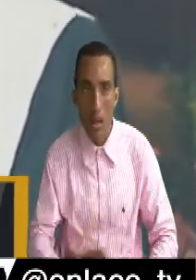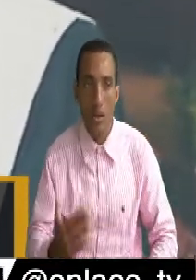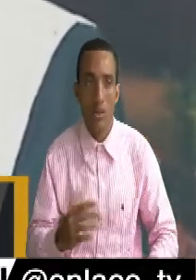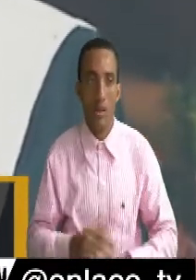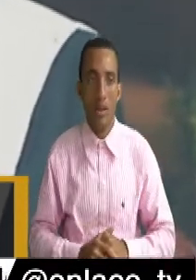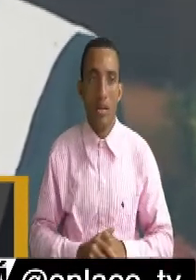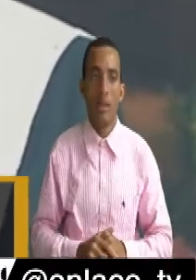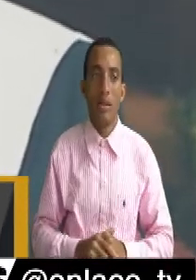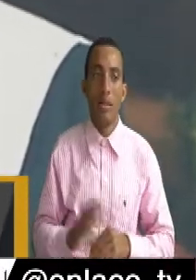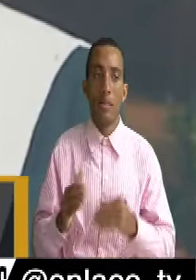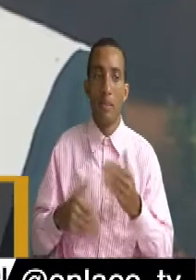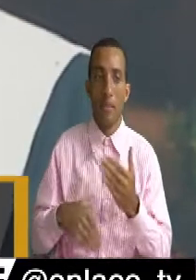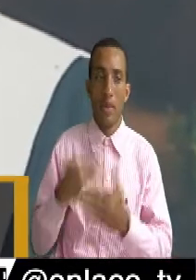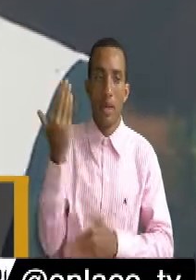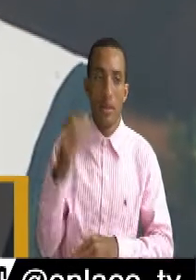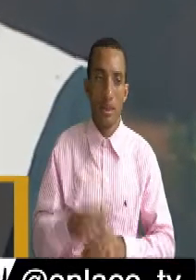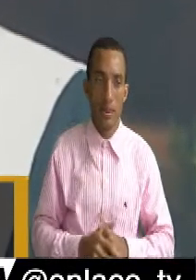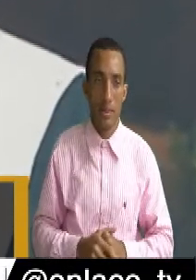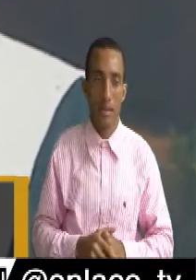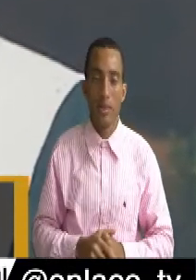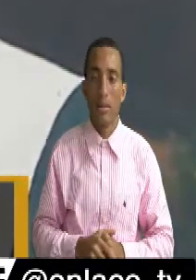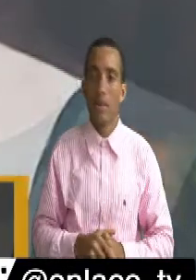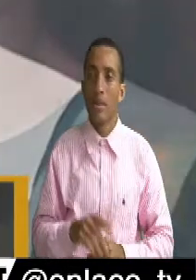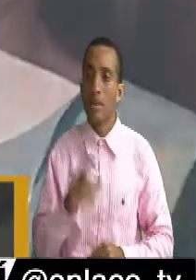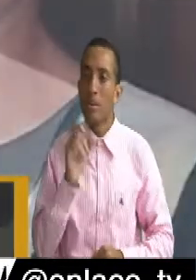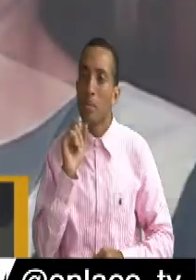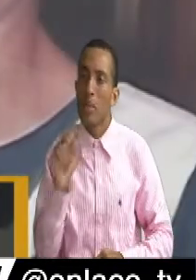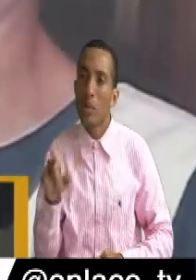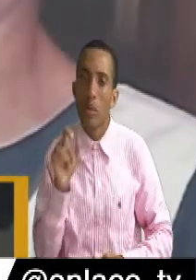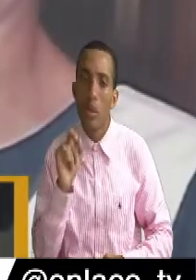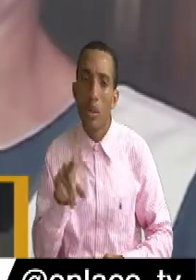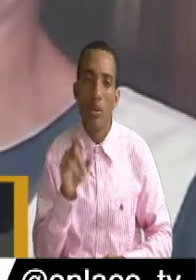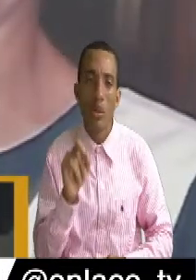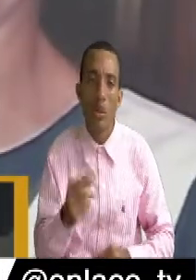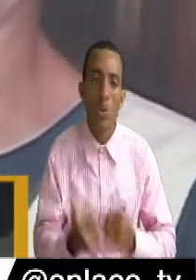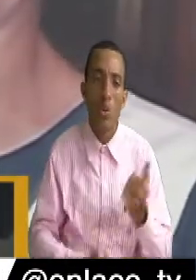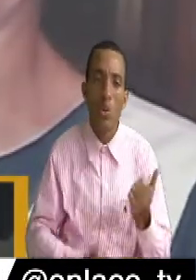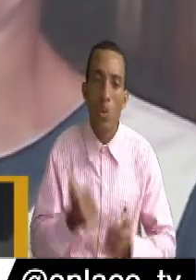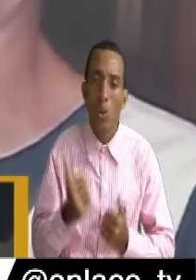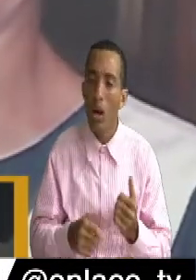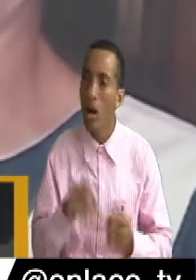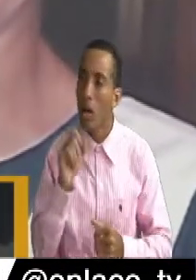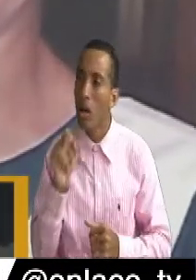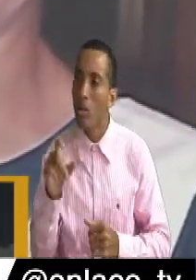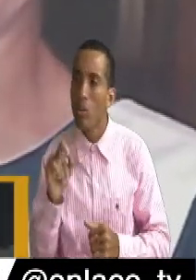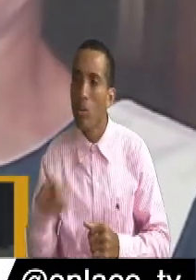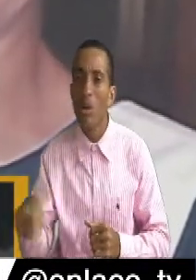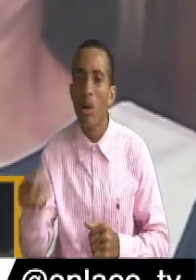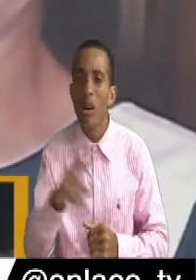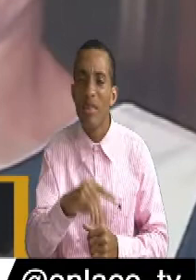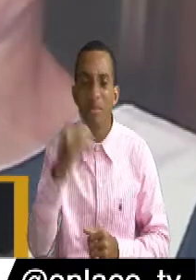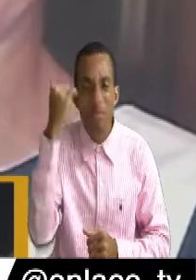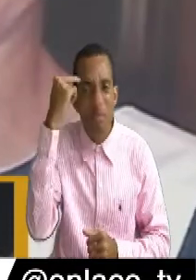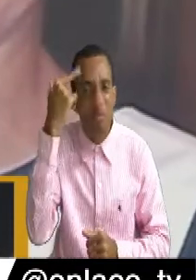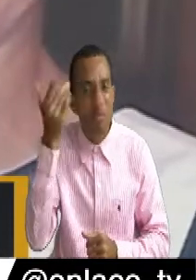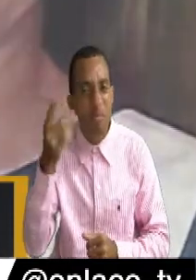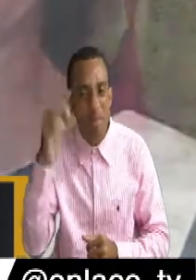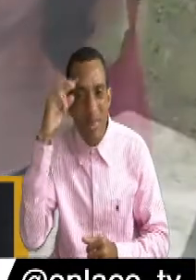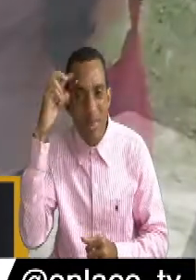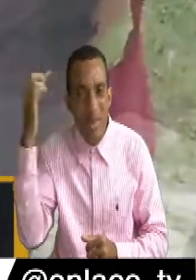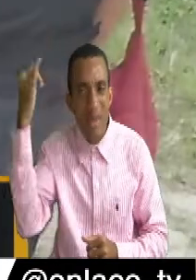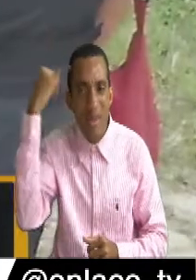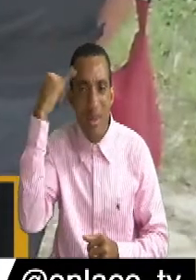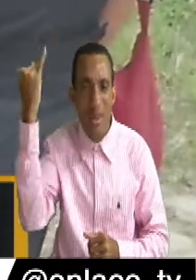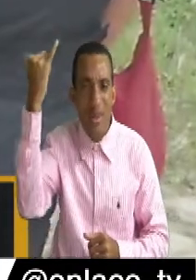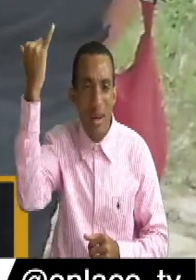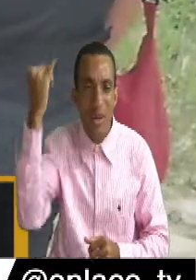inicié en varios preguntando cuáles eran pues realmente sus ideales, y llegué a la Cruz Roja